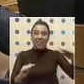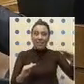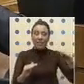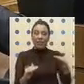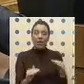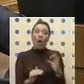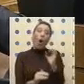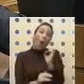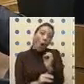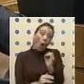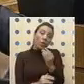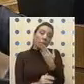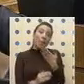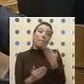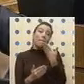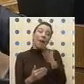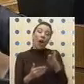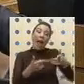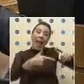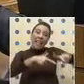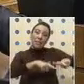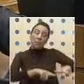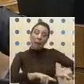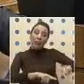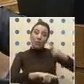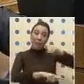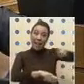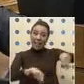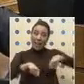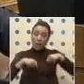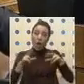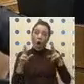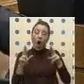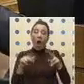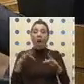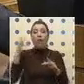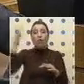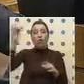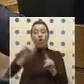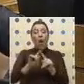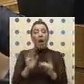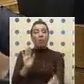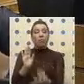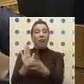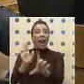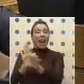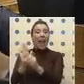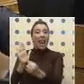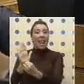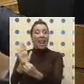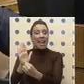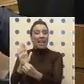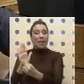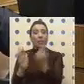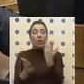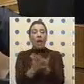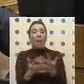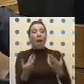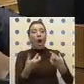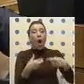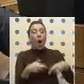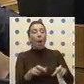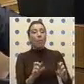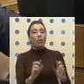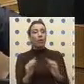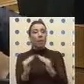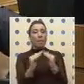también mejorar los espacios para que esos jóvenes ojalá no cometan infracciones a la ley, porque han tenido más oportunidades en sus